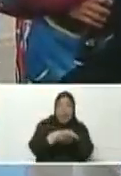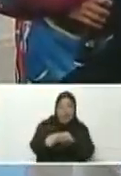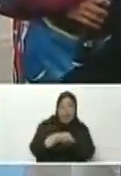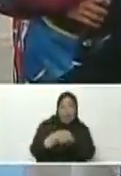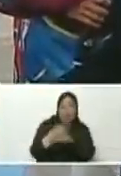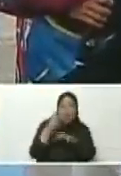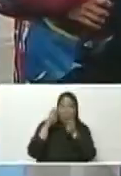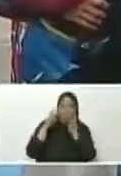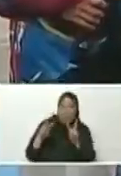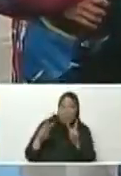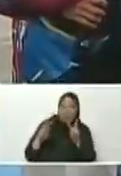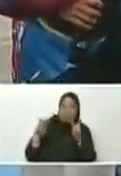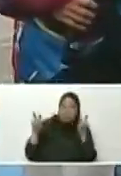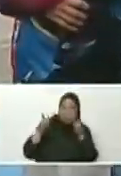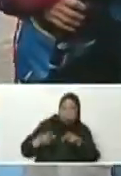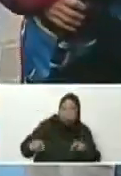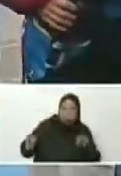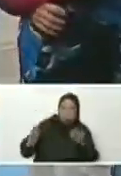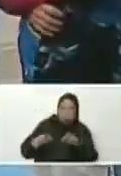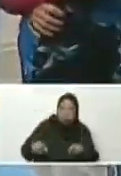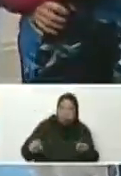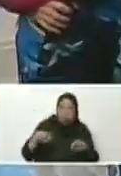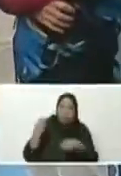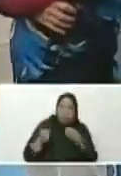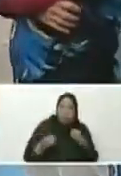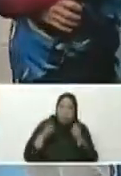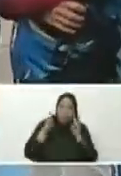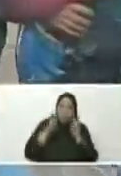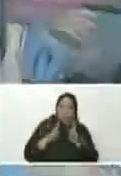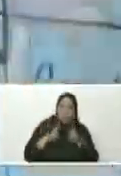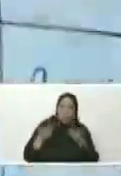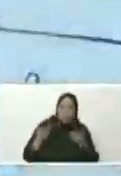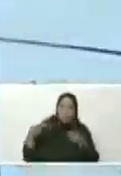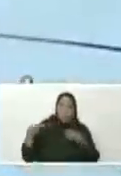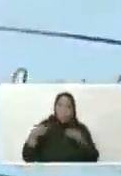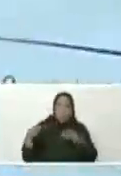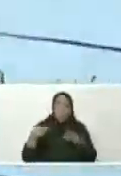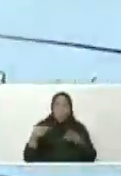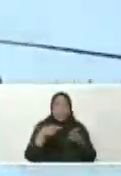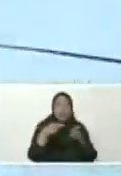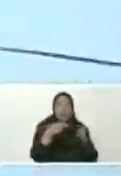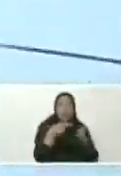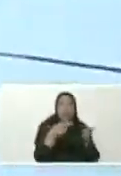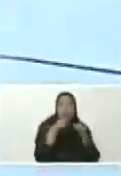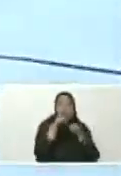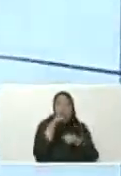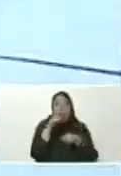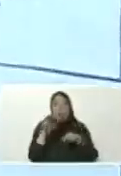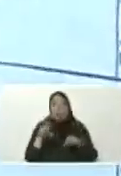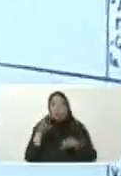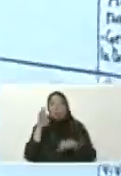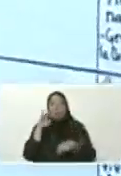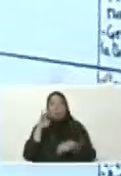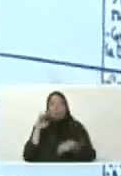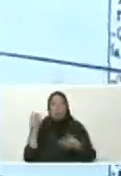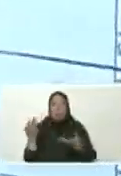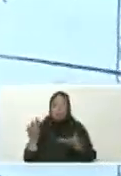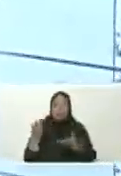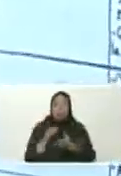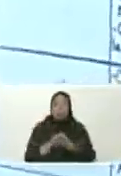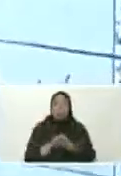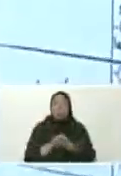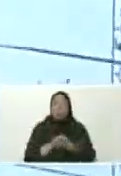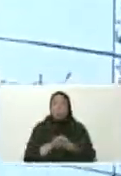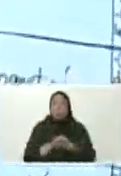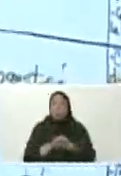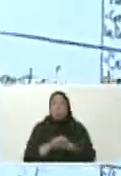de embaulamiento o canalización o saneamiento del mismo. Yo le pongo una sola palabra, ese lenguaje está muy aéreo. Es